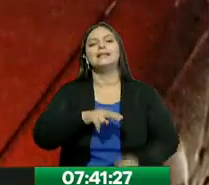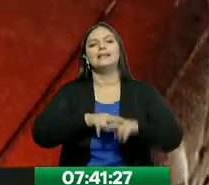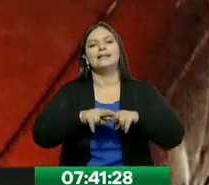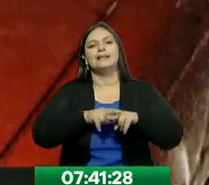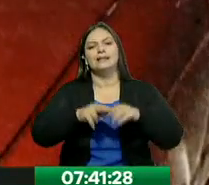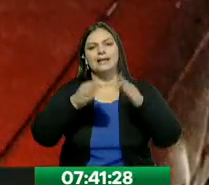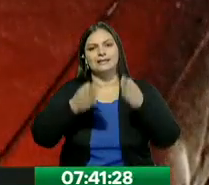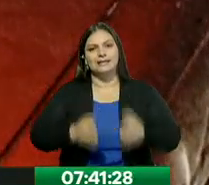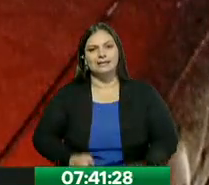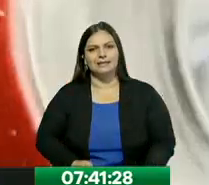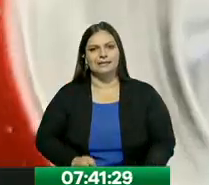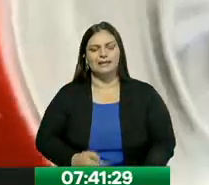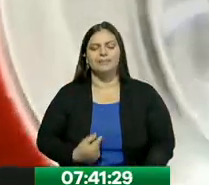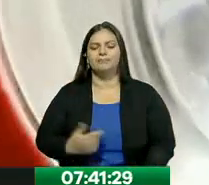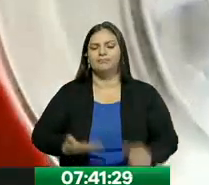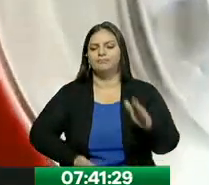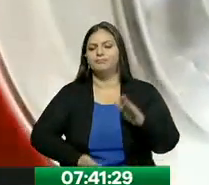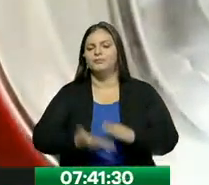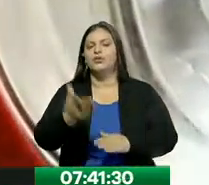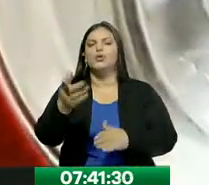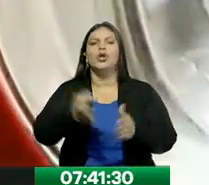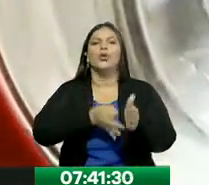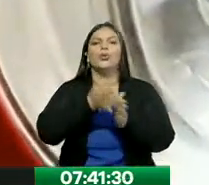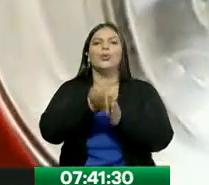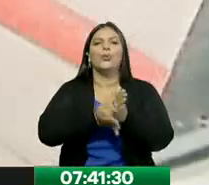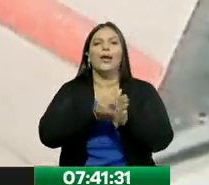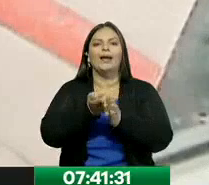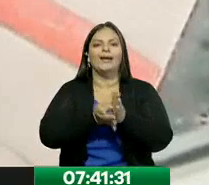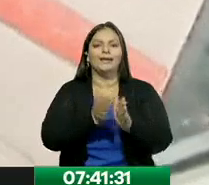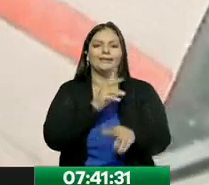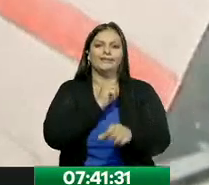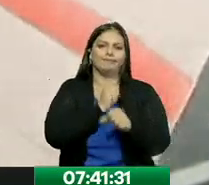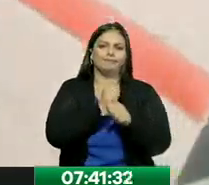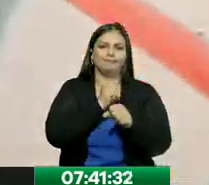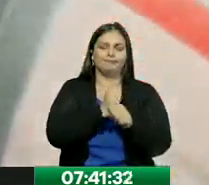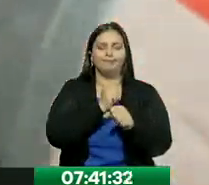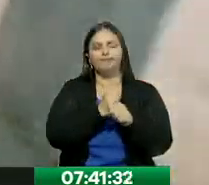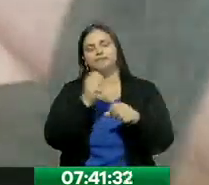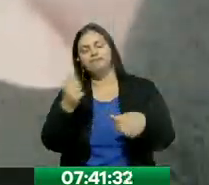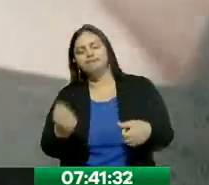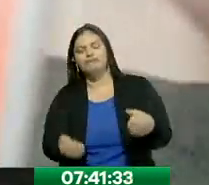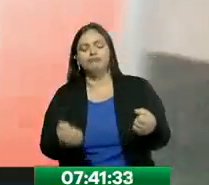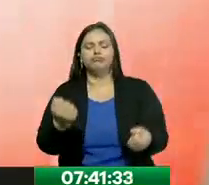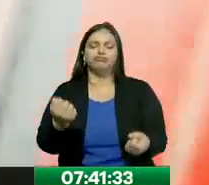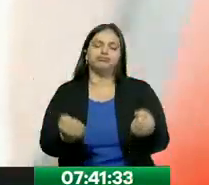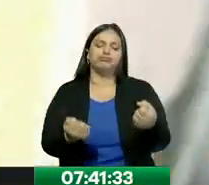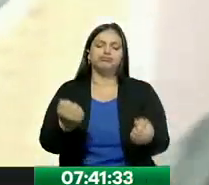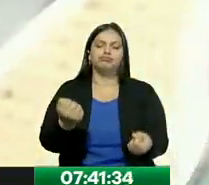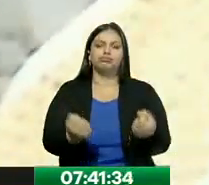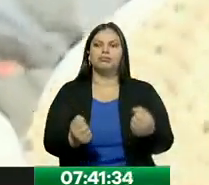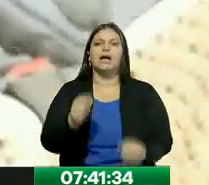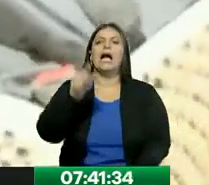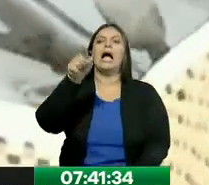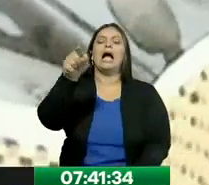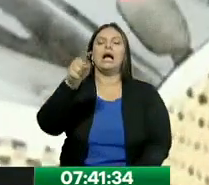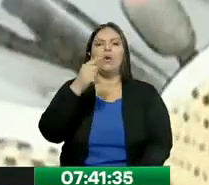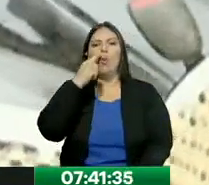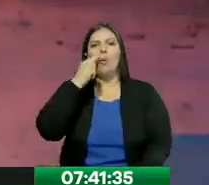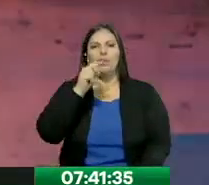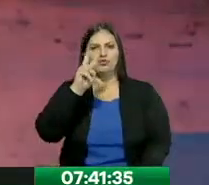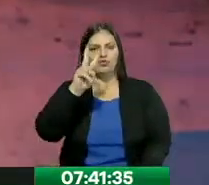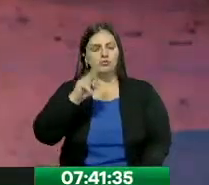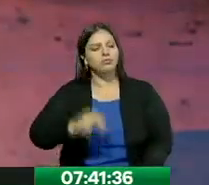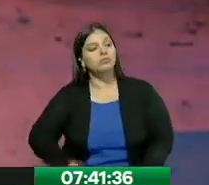a trabajar en Durán y casi le cuesta la vida cuando dos supuestos pasajeros le piden los lleve a una cancha de